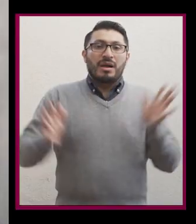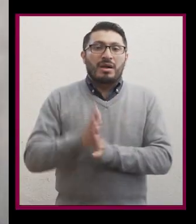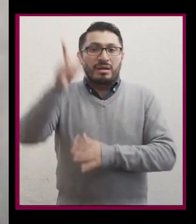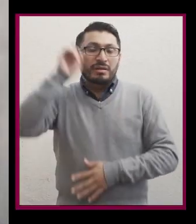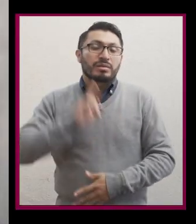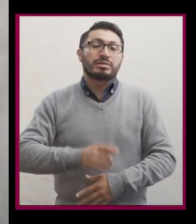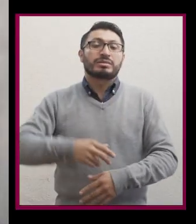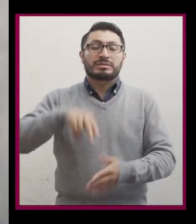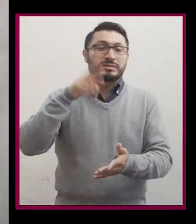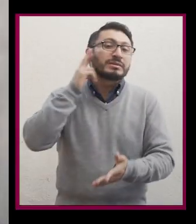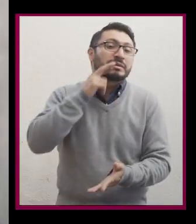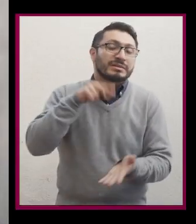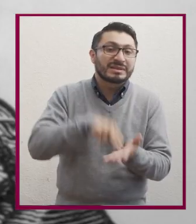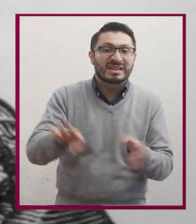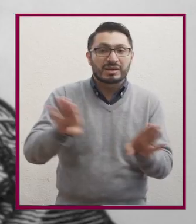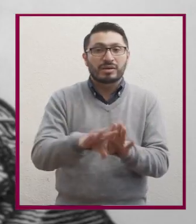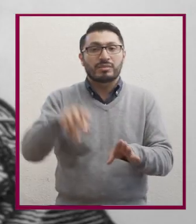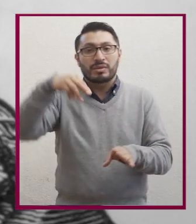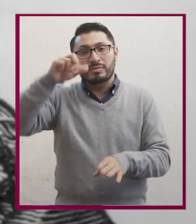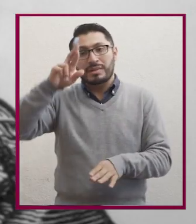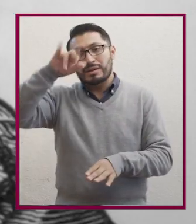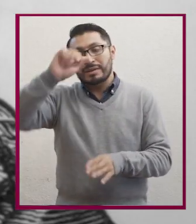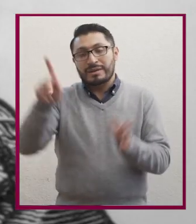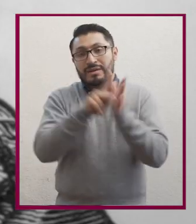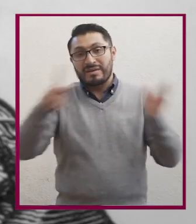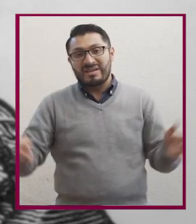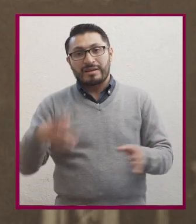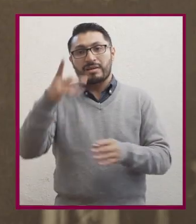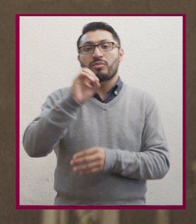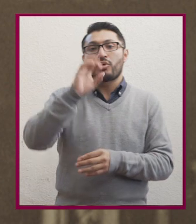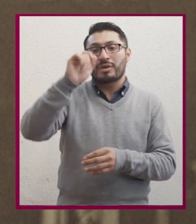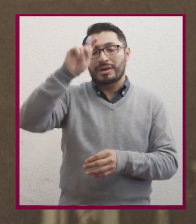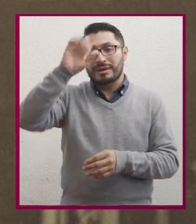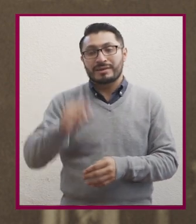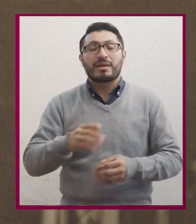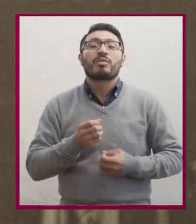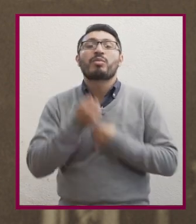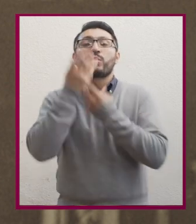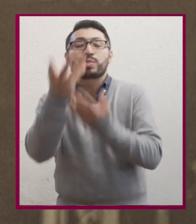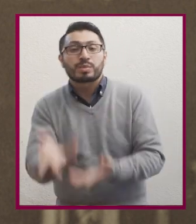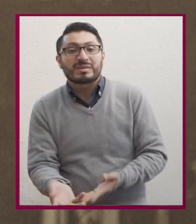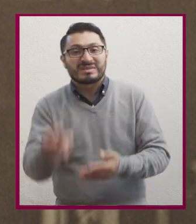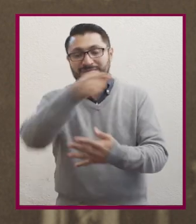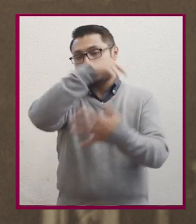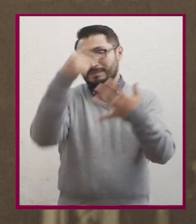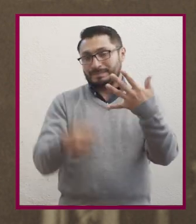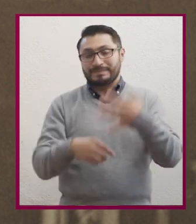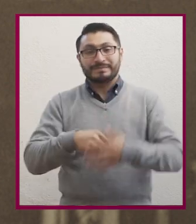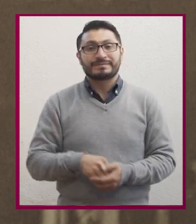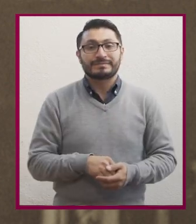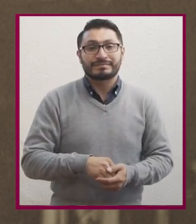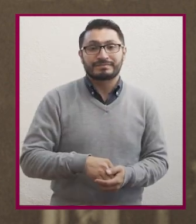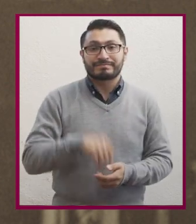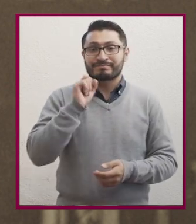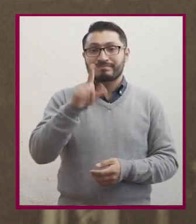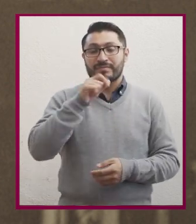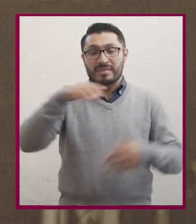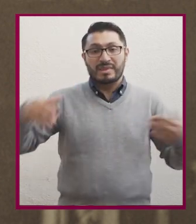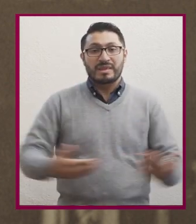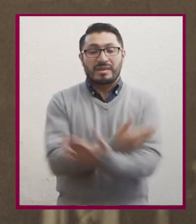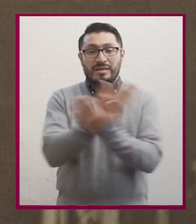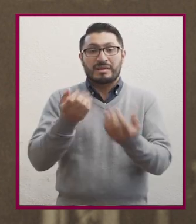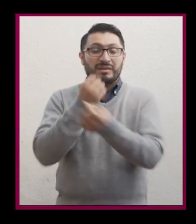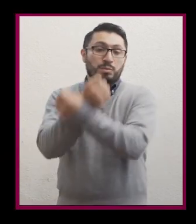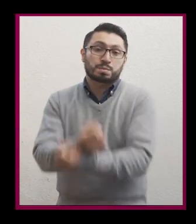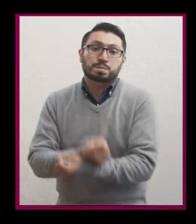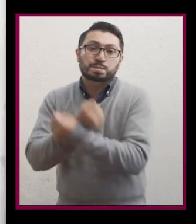la periodista Maria Stuart, la poeta Frances Harper y la escritora Sojourner Truth, quien además nació en la